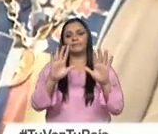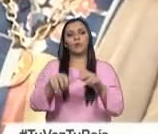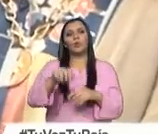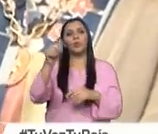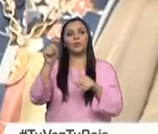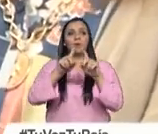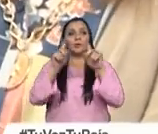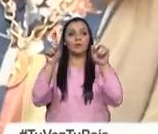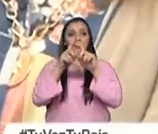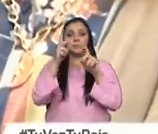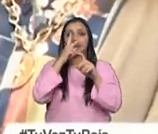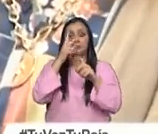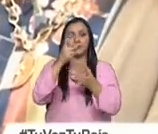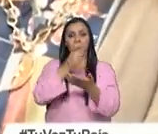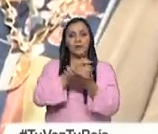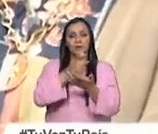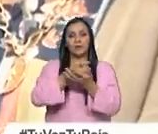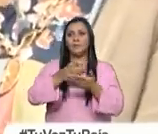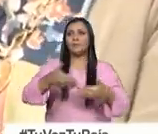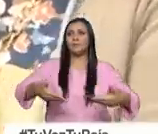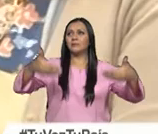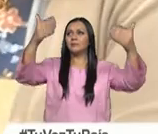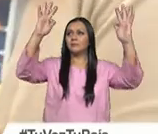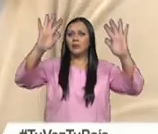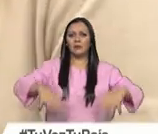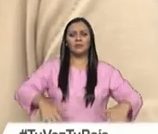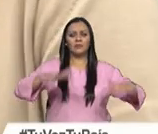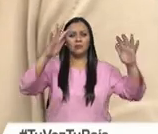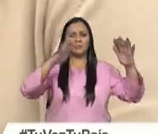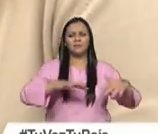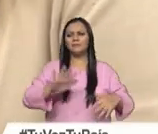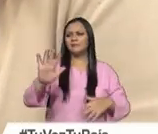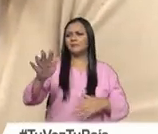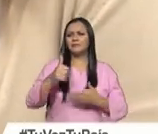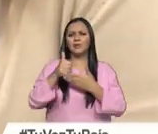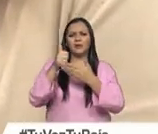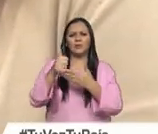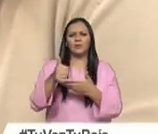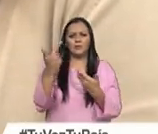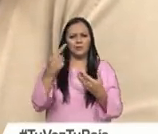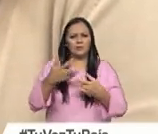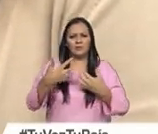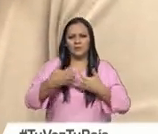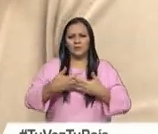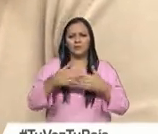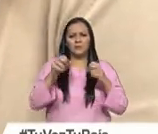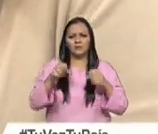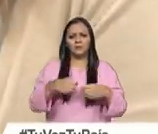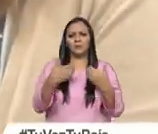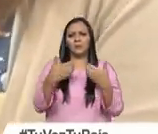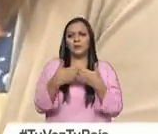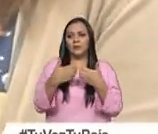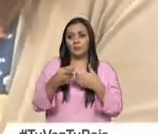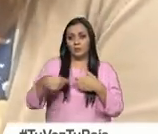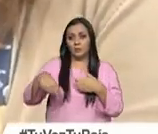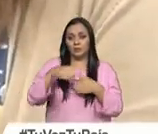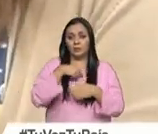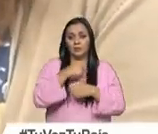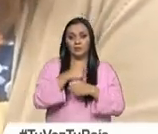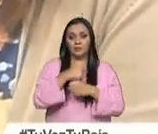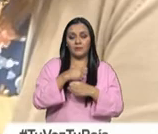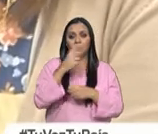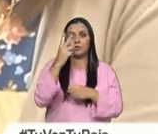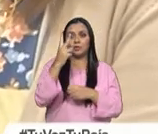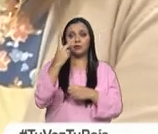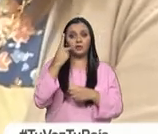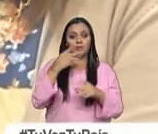las camaroneras, muros caídos y demás, en 48 horas el equipo de la CFN estuvo visitando ya